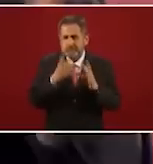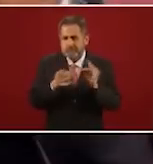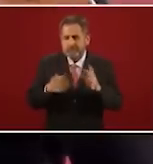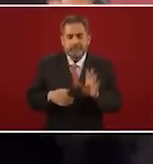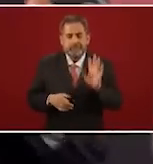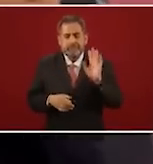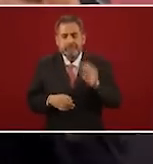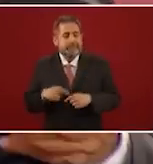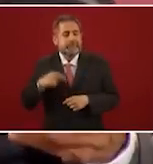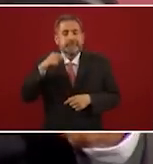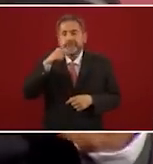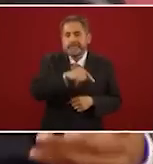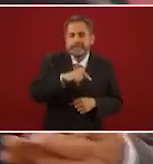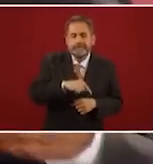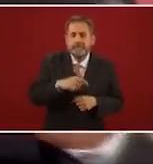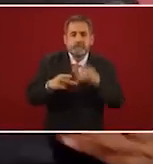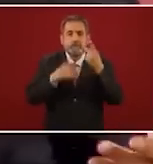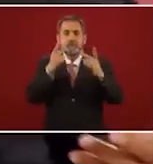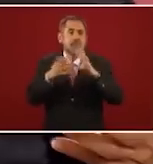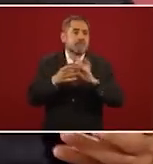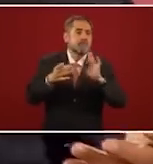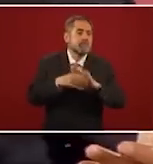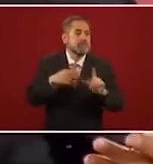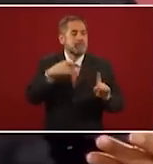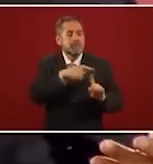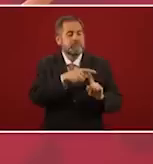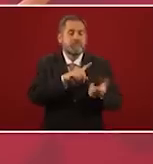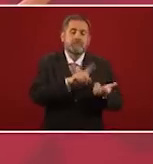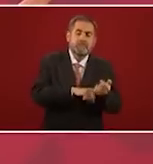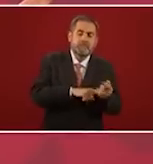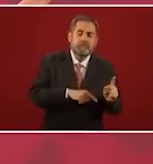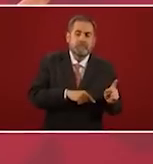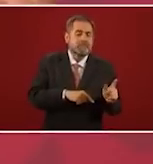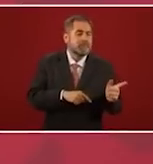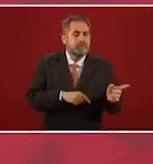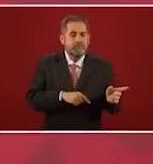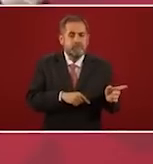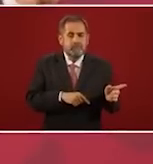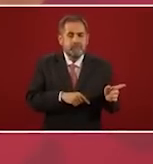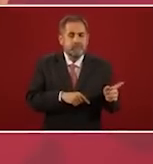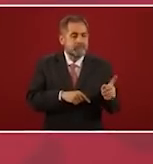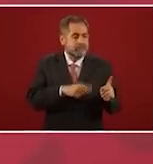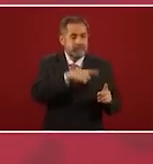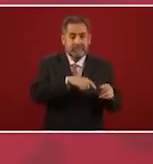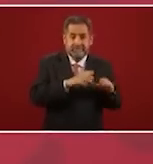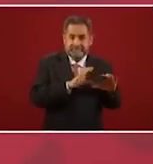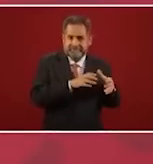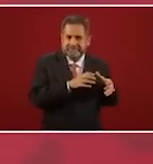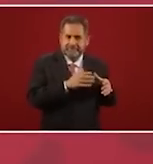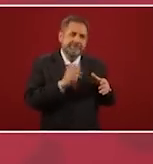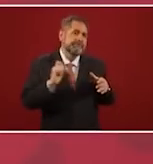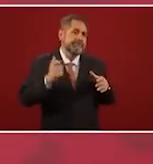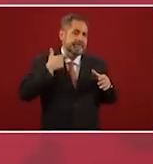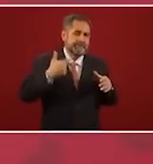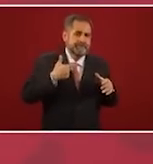Mucho menos va a hablar del propósito que tenían